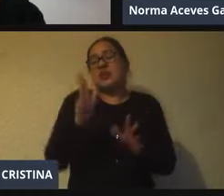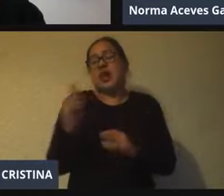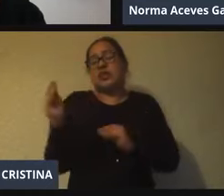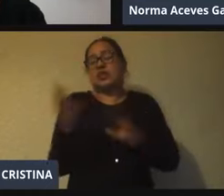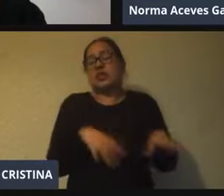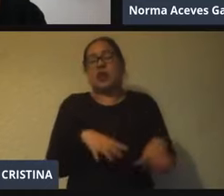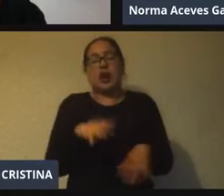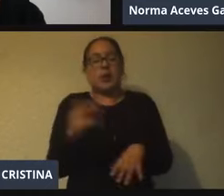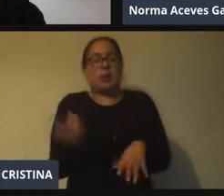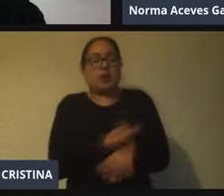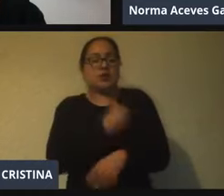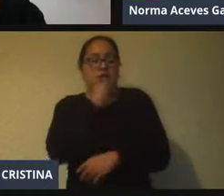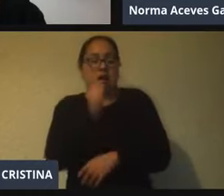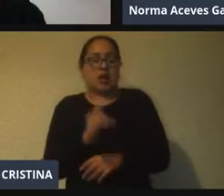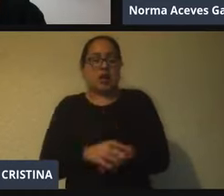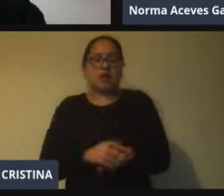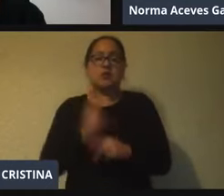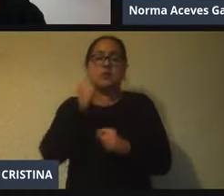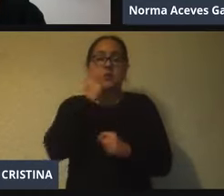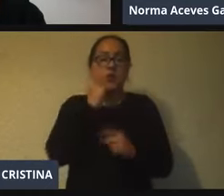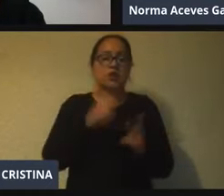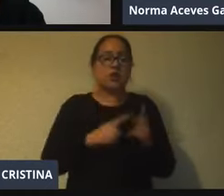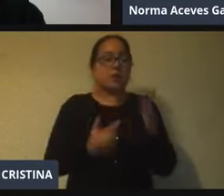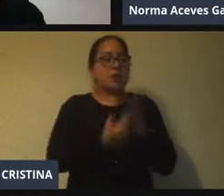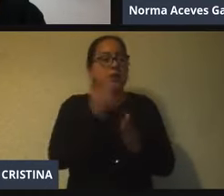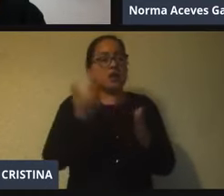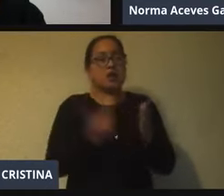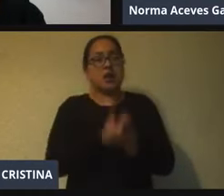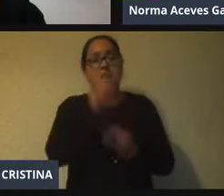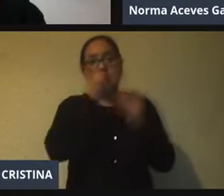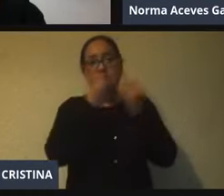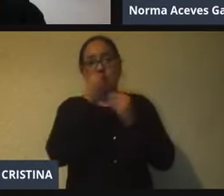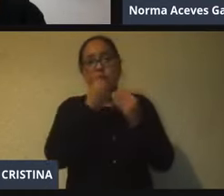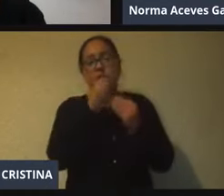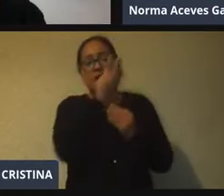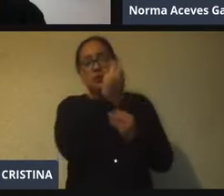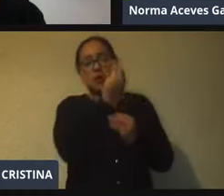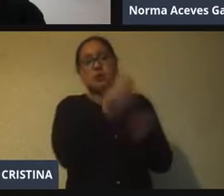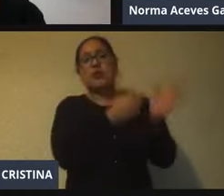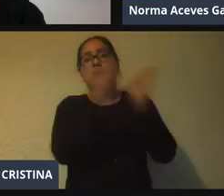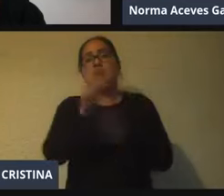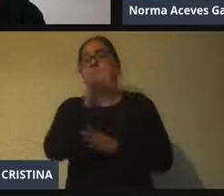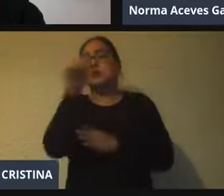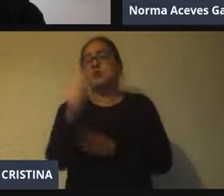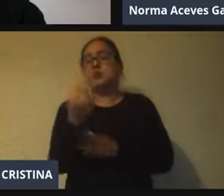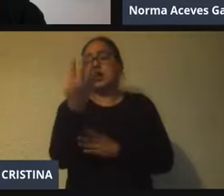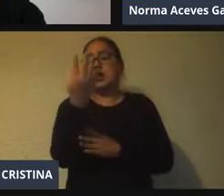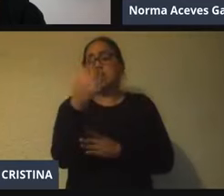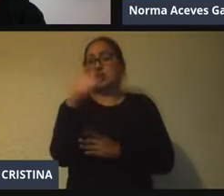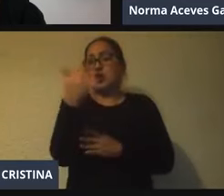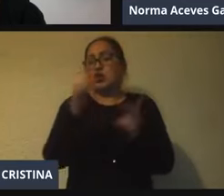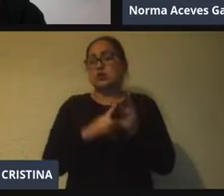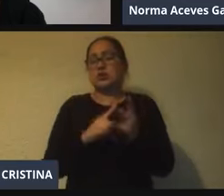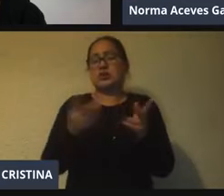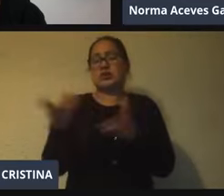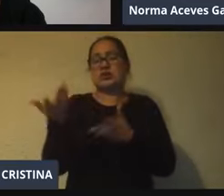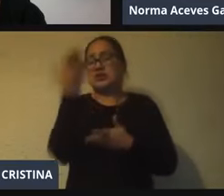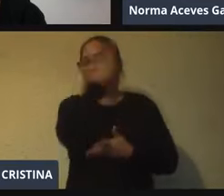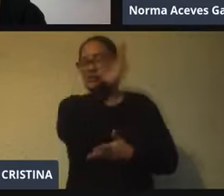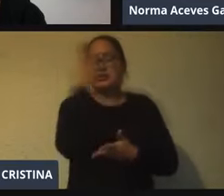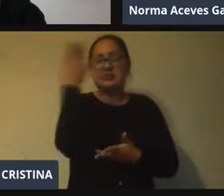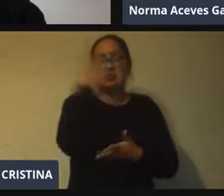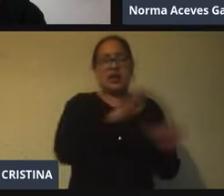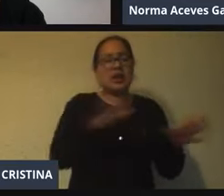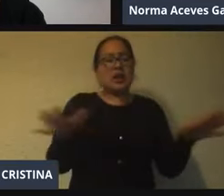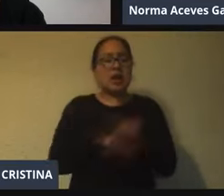entonces, bueno, si desayunaba a las 9, pero ahora va a desayunar a las 12, pero ahora va a comer a las 6, pero ahora va a comer a las 8. Eso